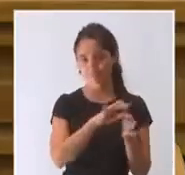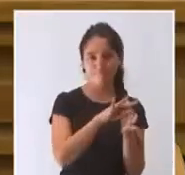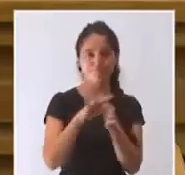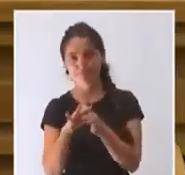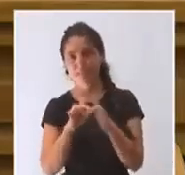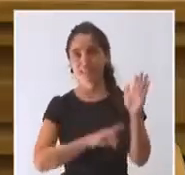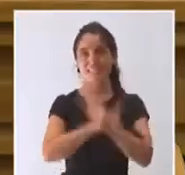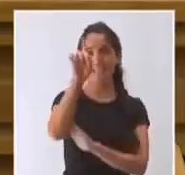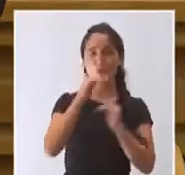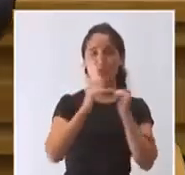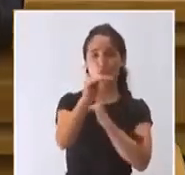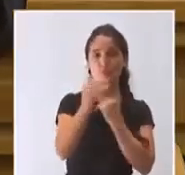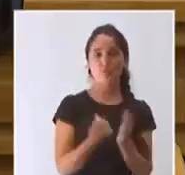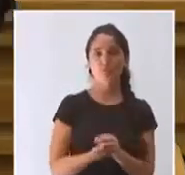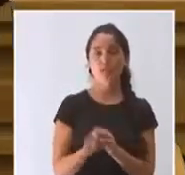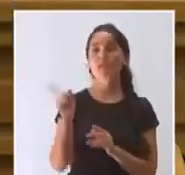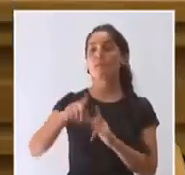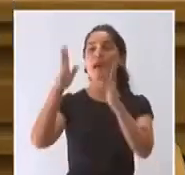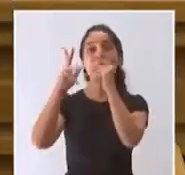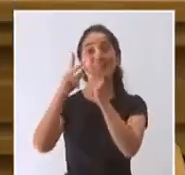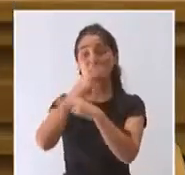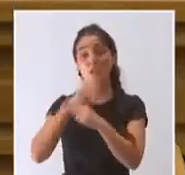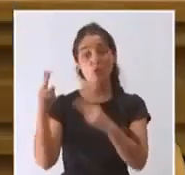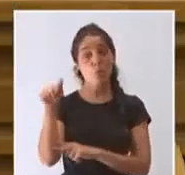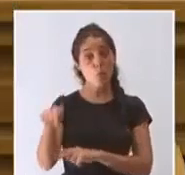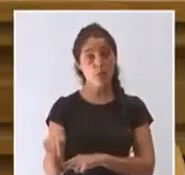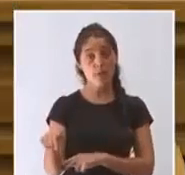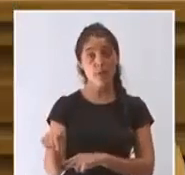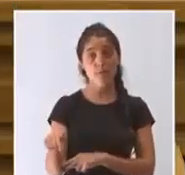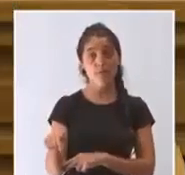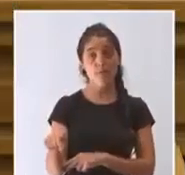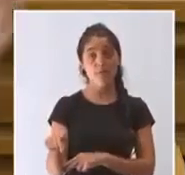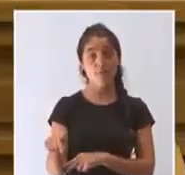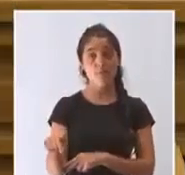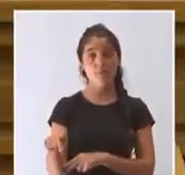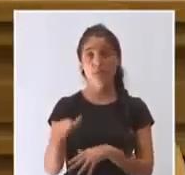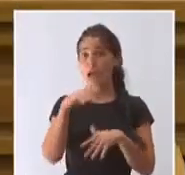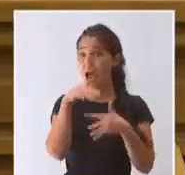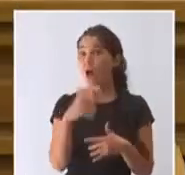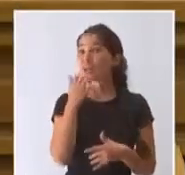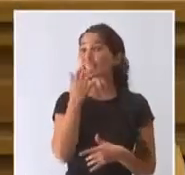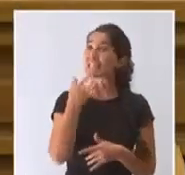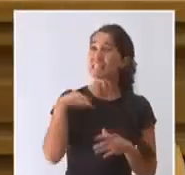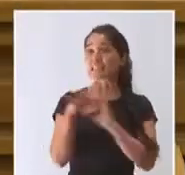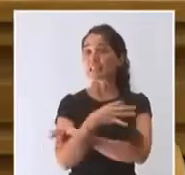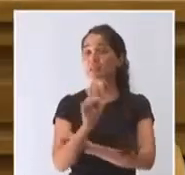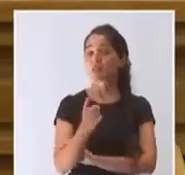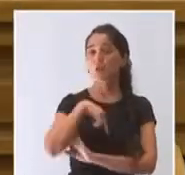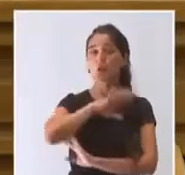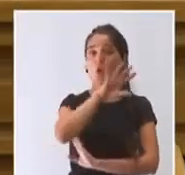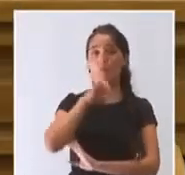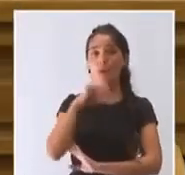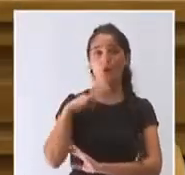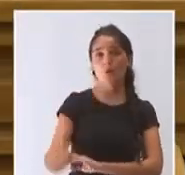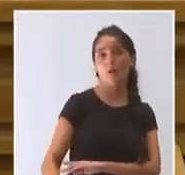de la administración lo lleva la consejería administraciones públicas y estamos avanzando vamos somos ahora mismos si no me equivoco consejero la comunidad autónoma que más